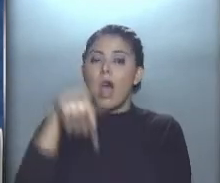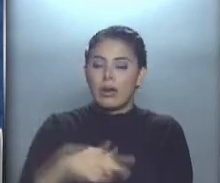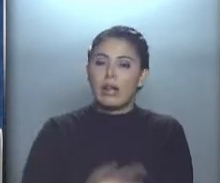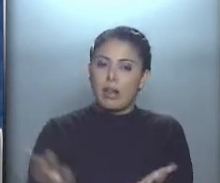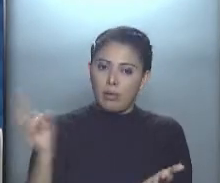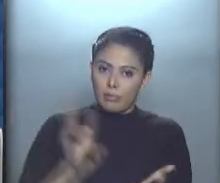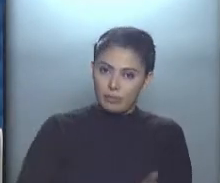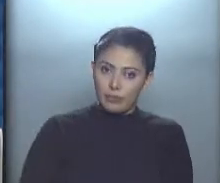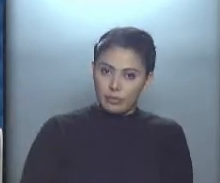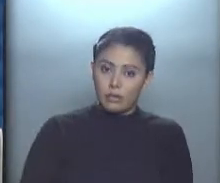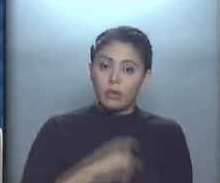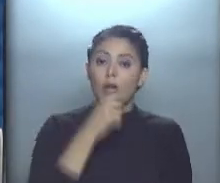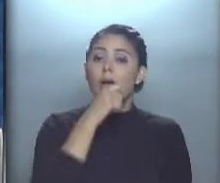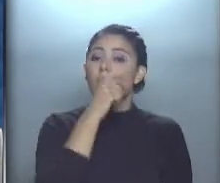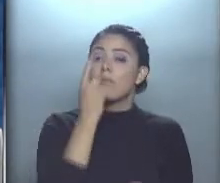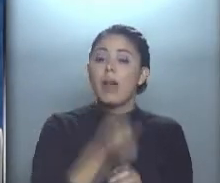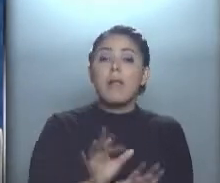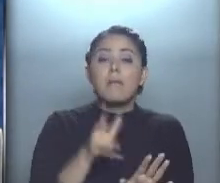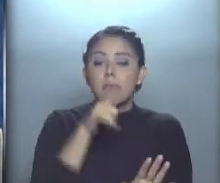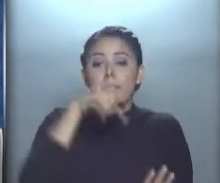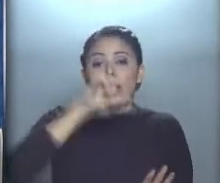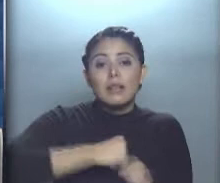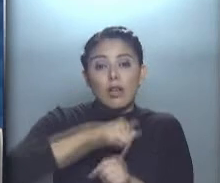insistir, principio de inocencia.